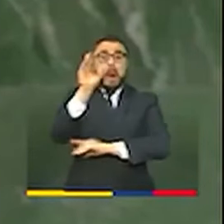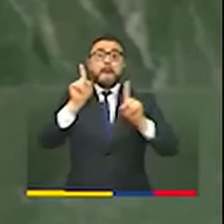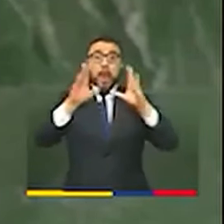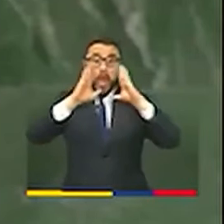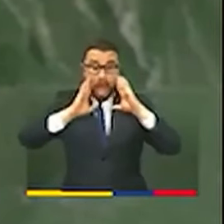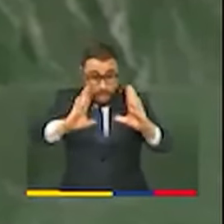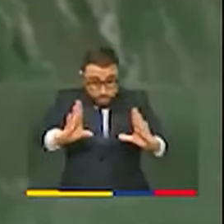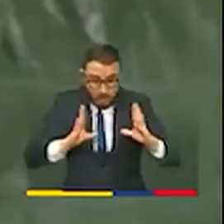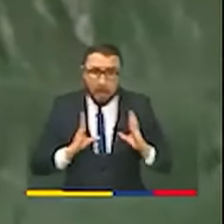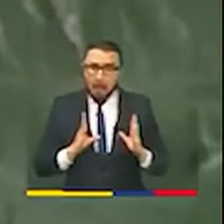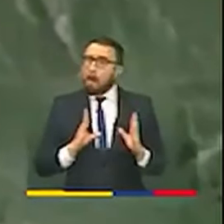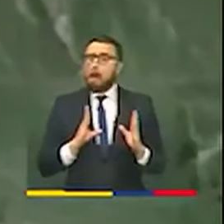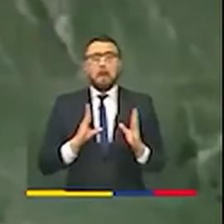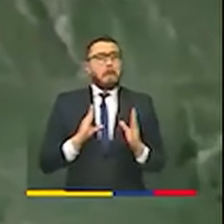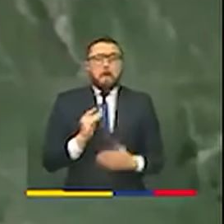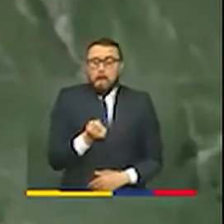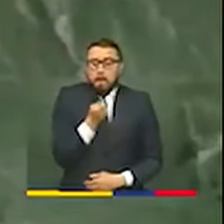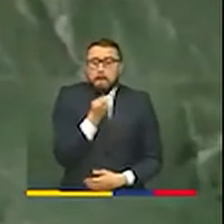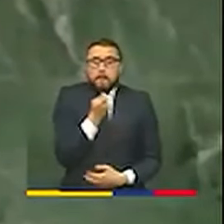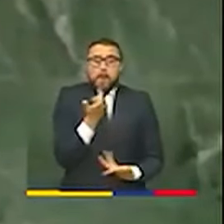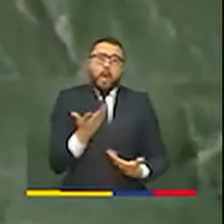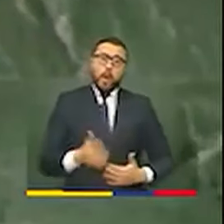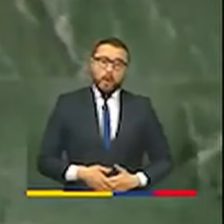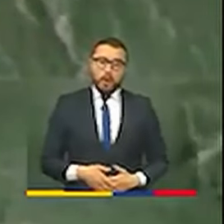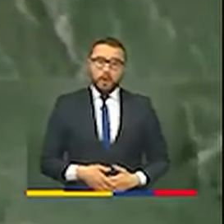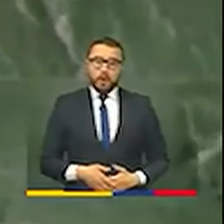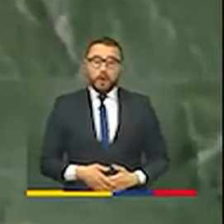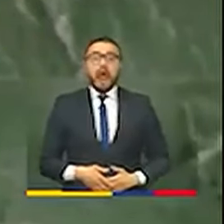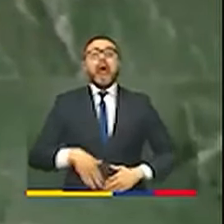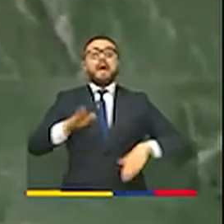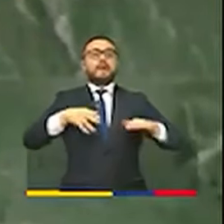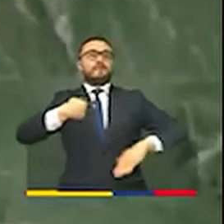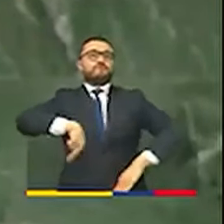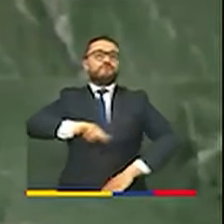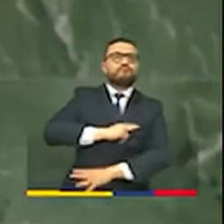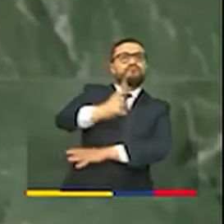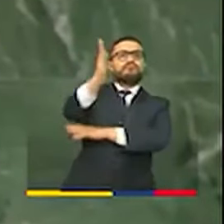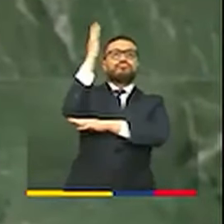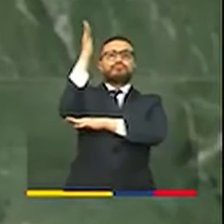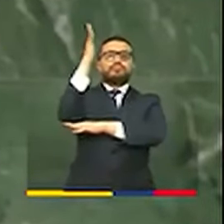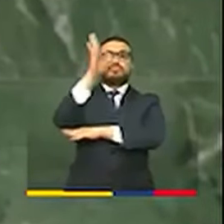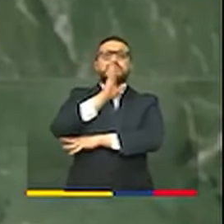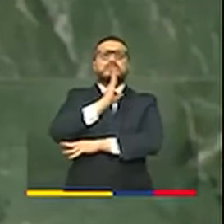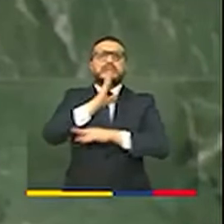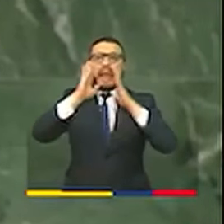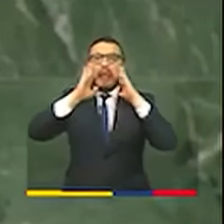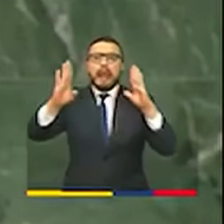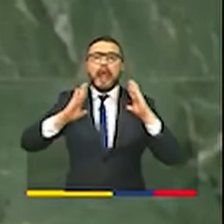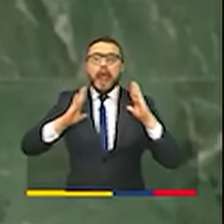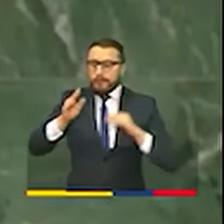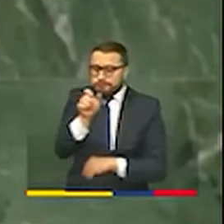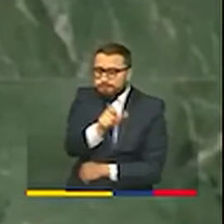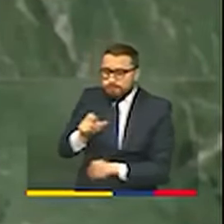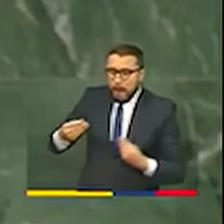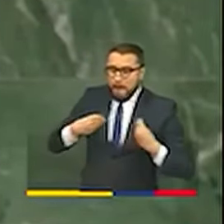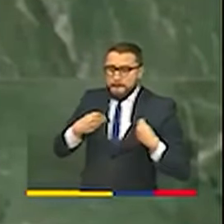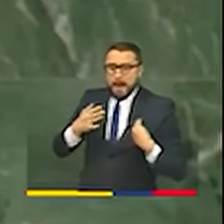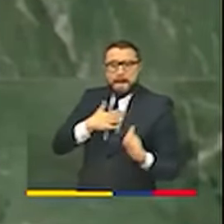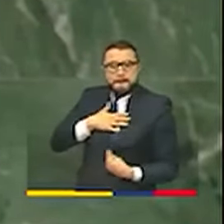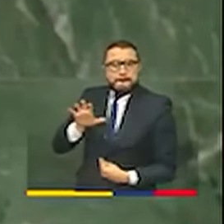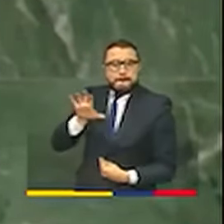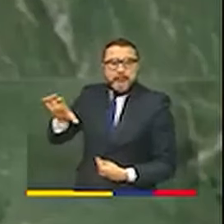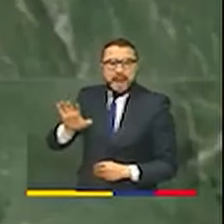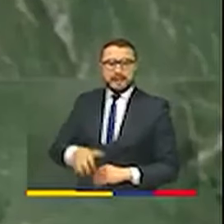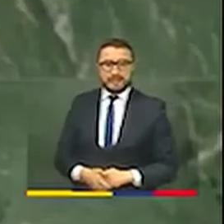muchas veces quizás solo para nuestros propios pueblos. Por eso no nos escuchan